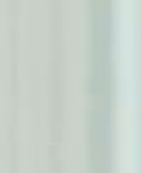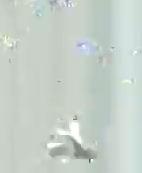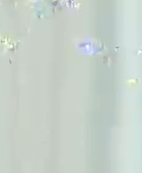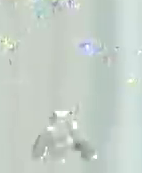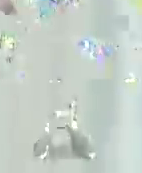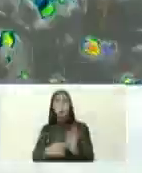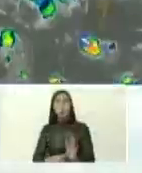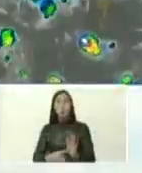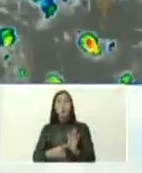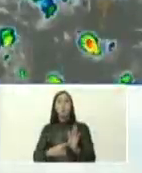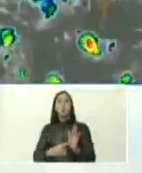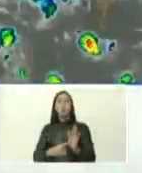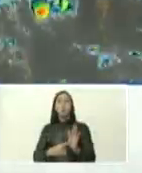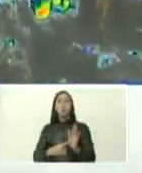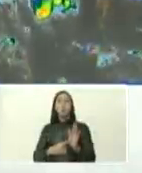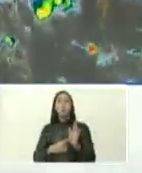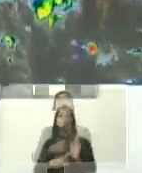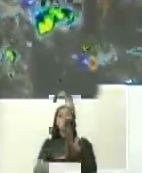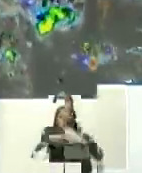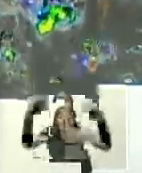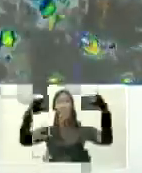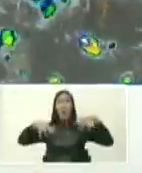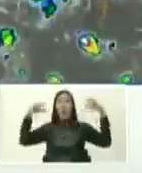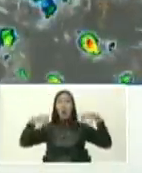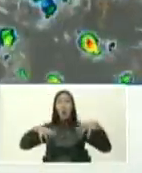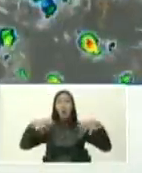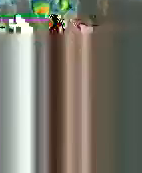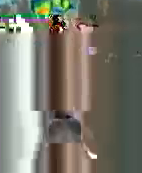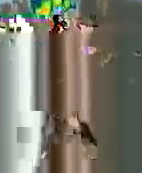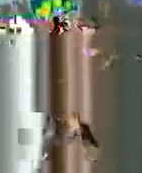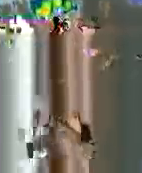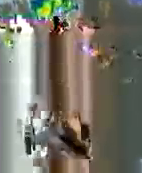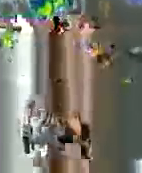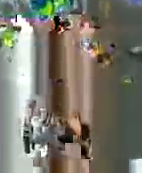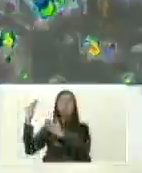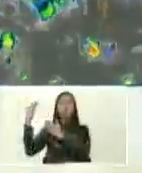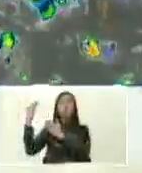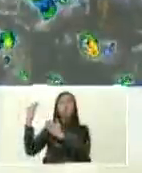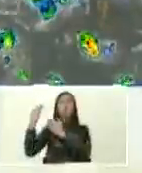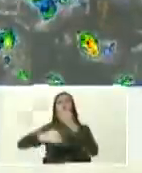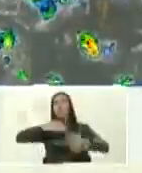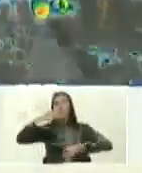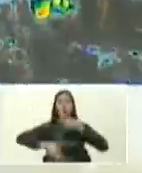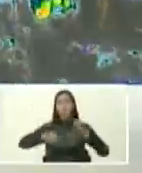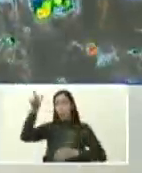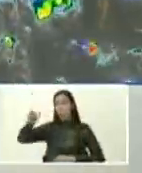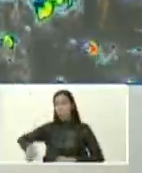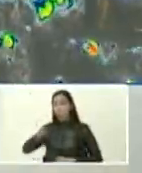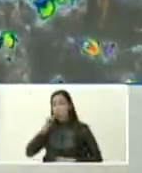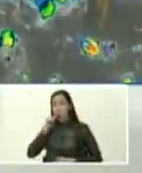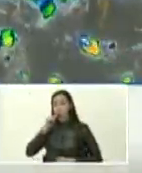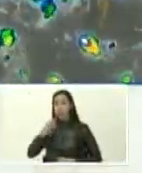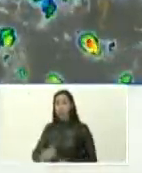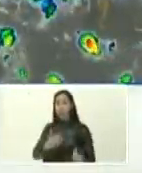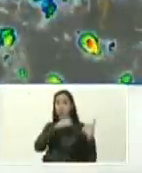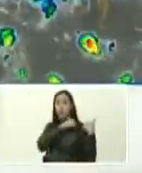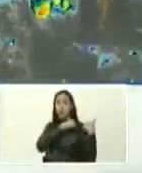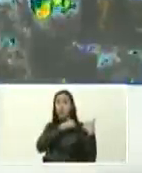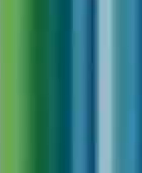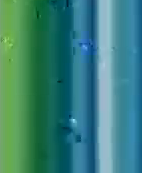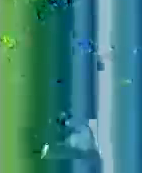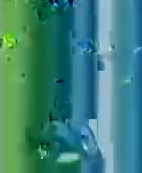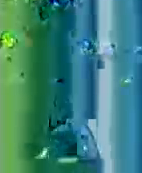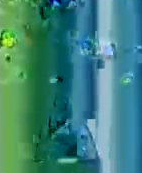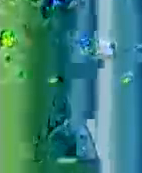satélite. Ahí lo tienen, márquez, haz una interpretación del satélite. Exactamente, Márquez me ha